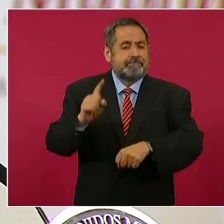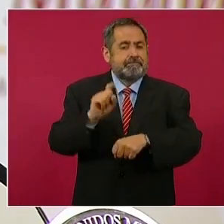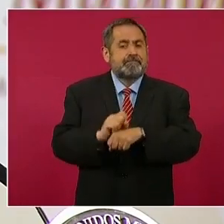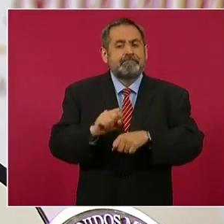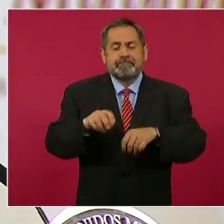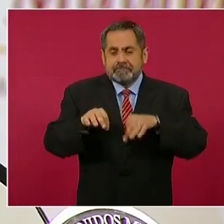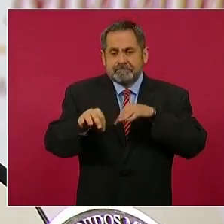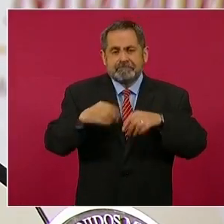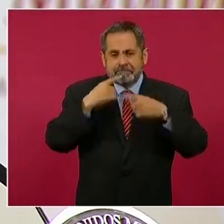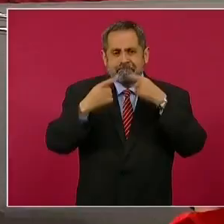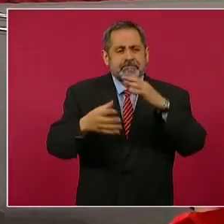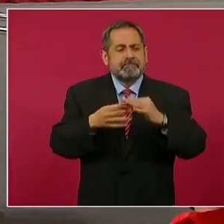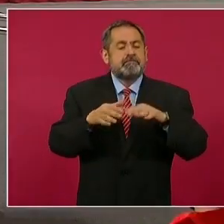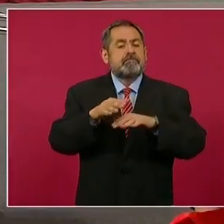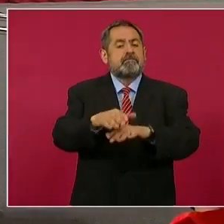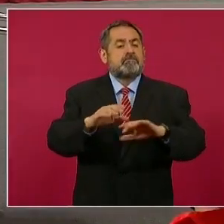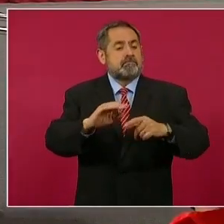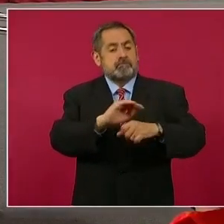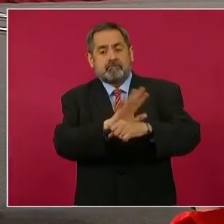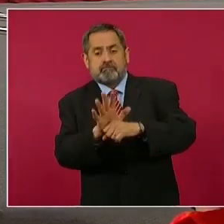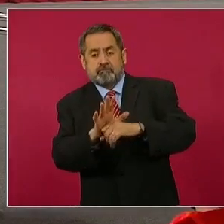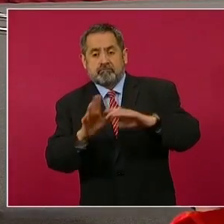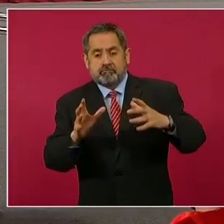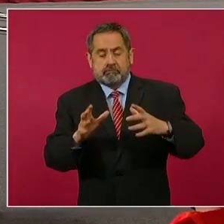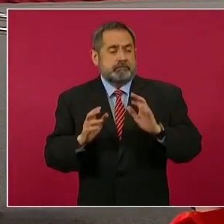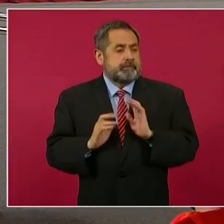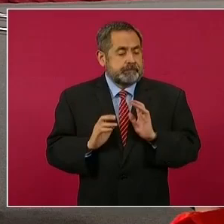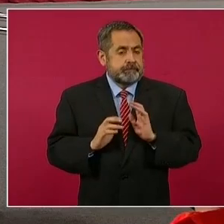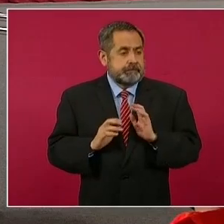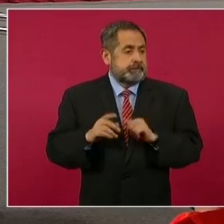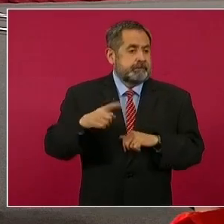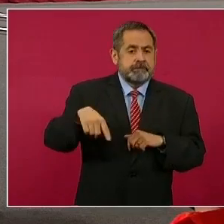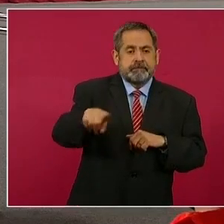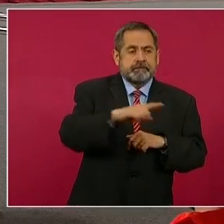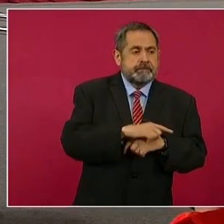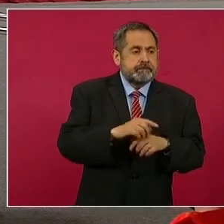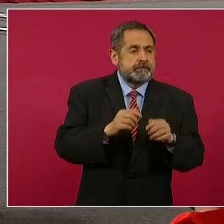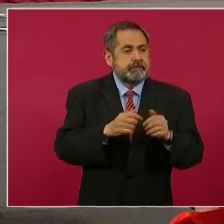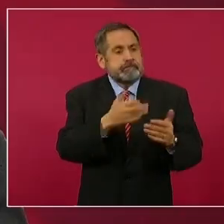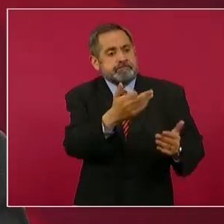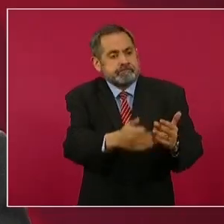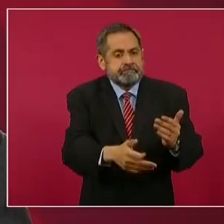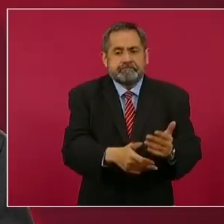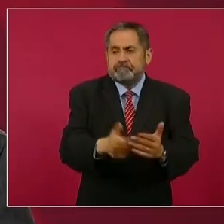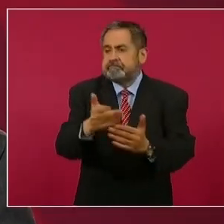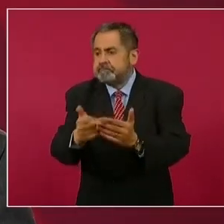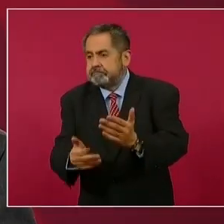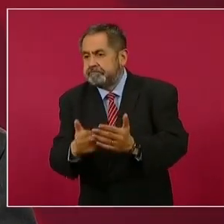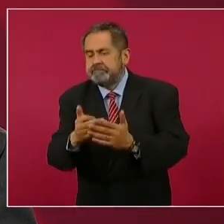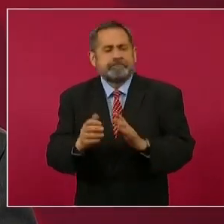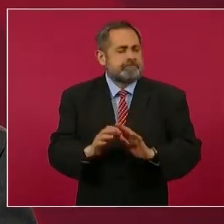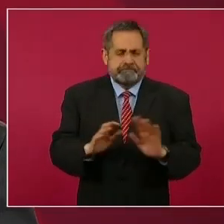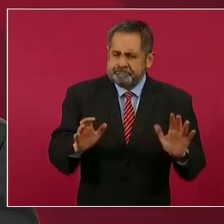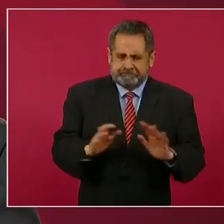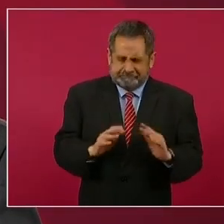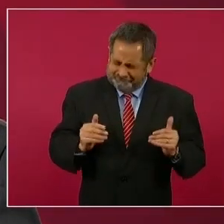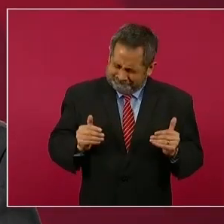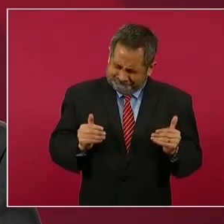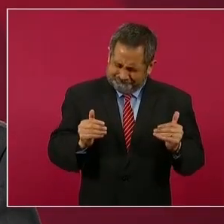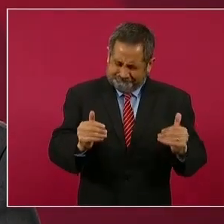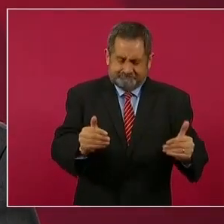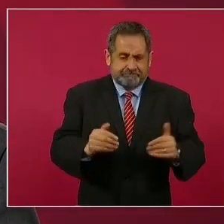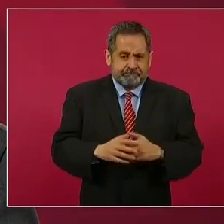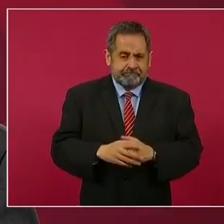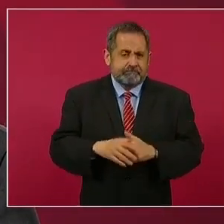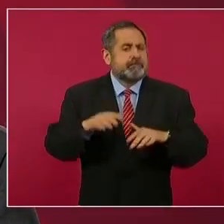trabajo sobre COVID, estamos buscando que nadie se quede atrás y aunque la vacuna puede ser muy difícil